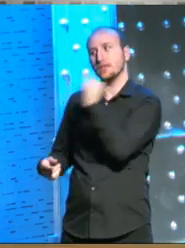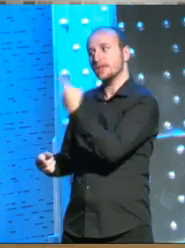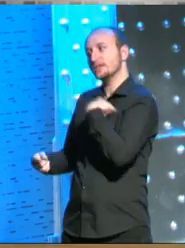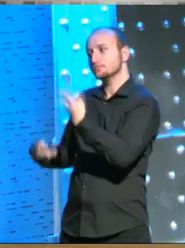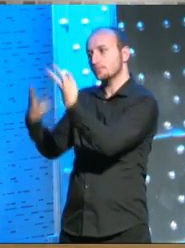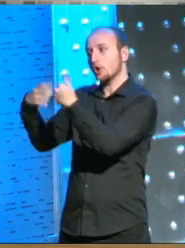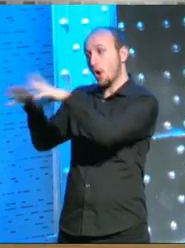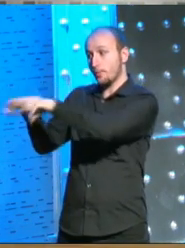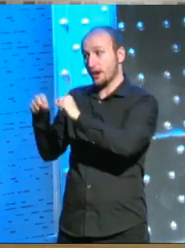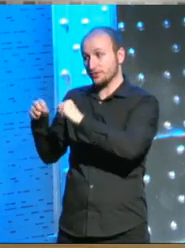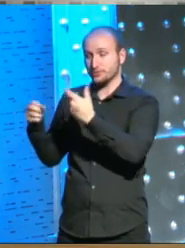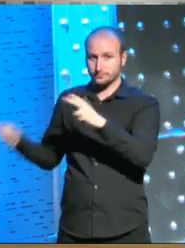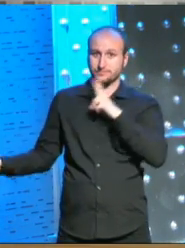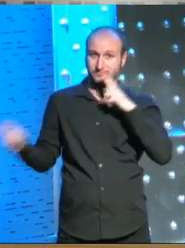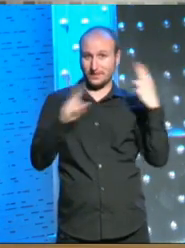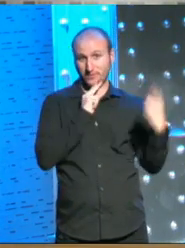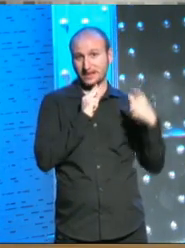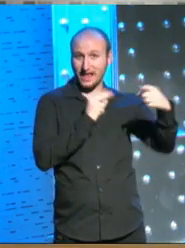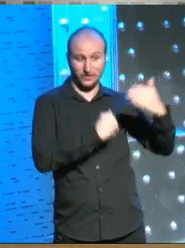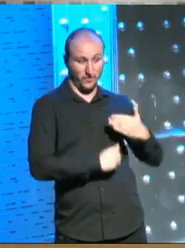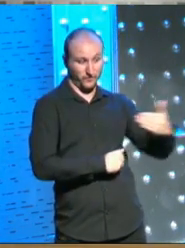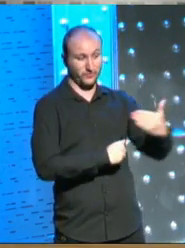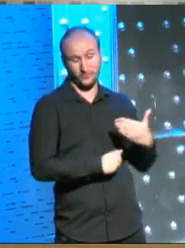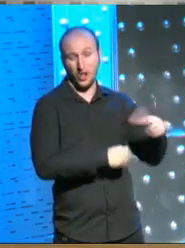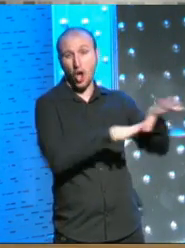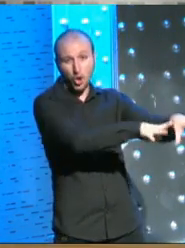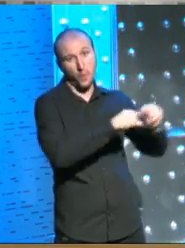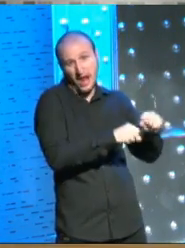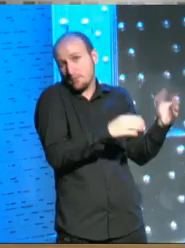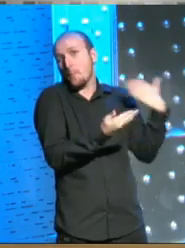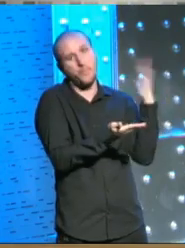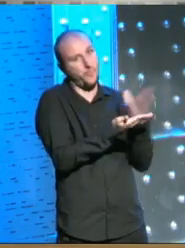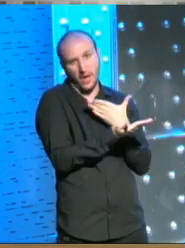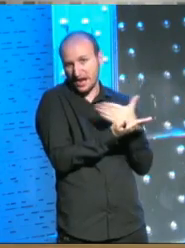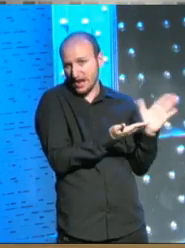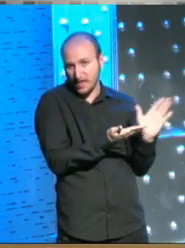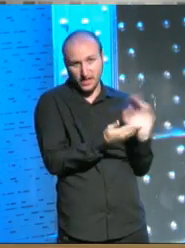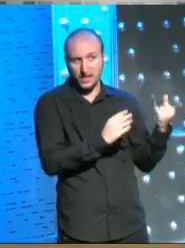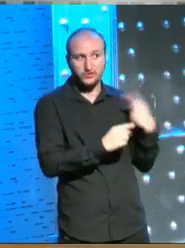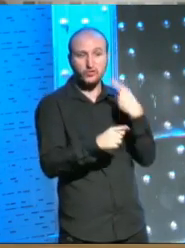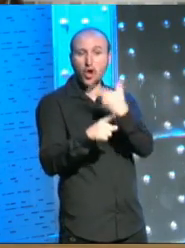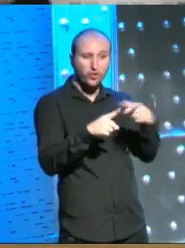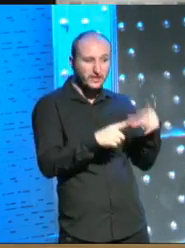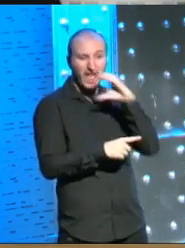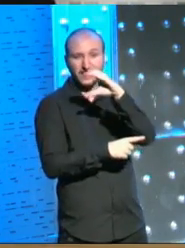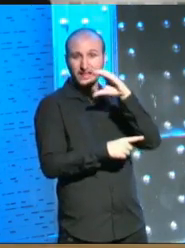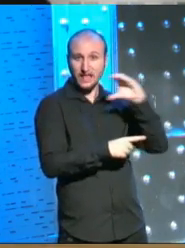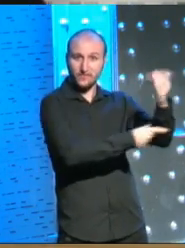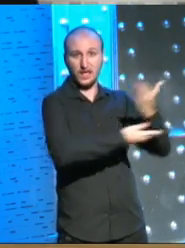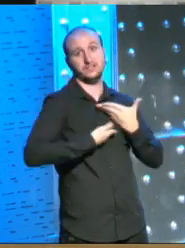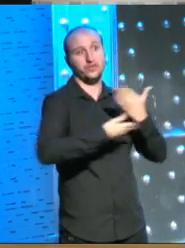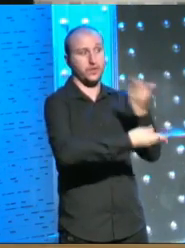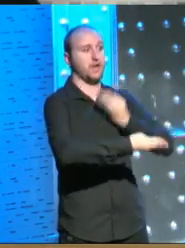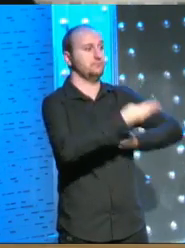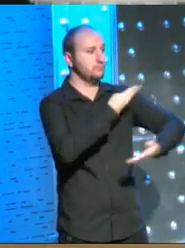le dijo, amigo mío, eso no tiene ningún futuro comercial, eso solo servía para usos científicos, para ver